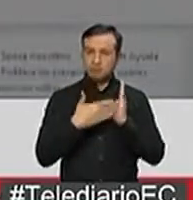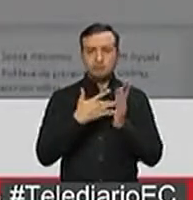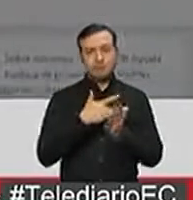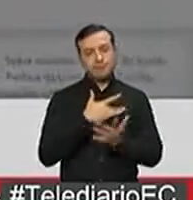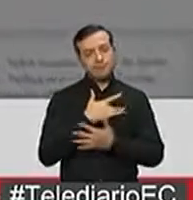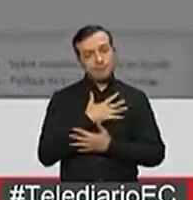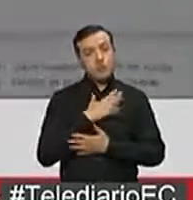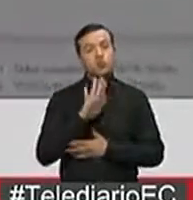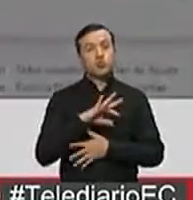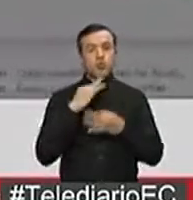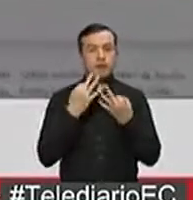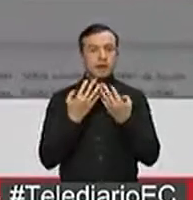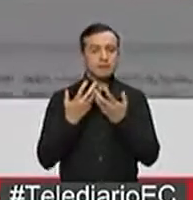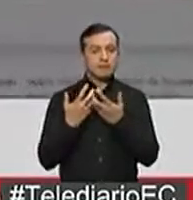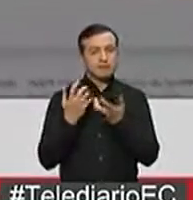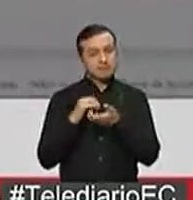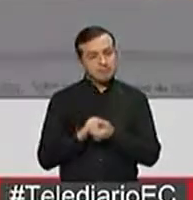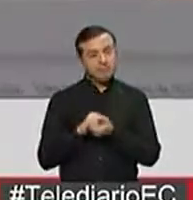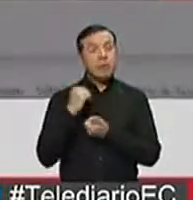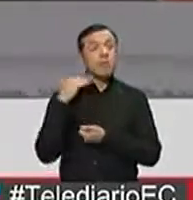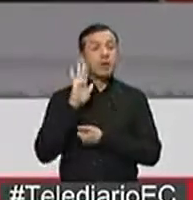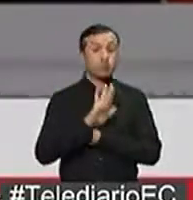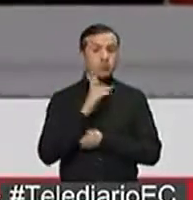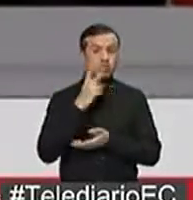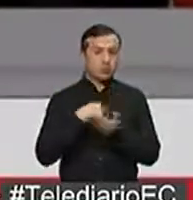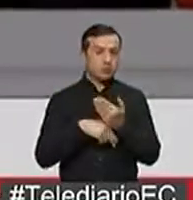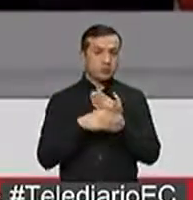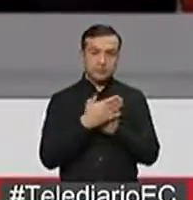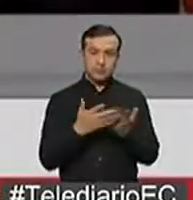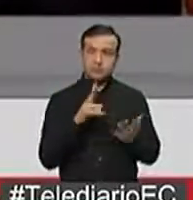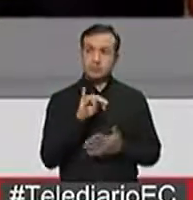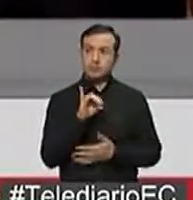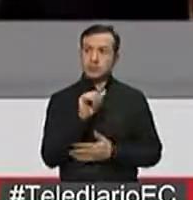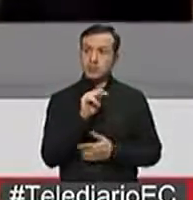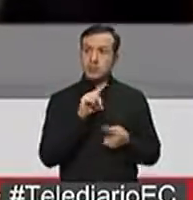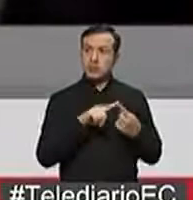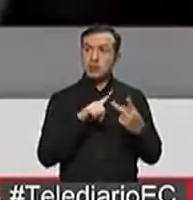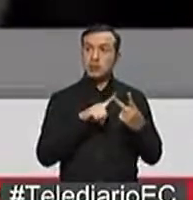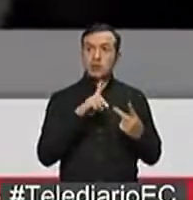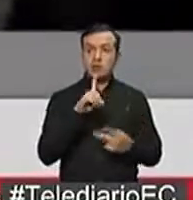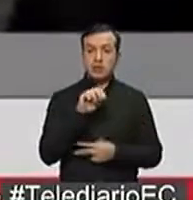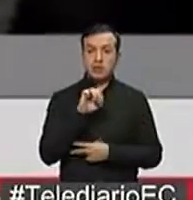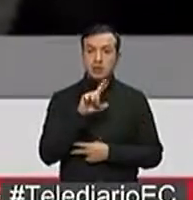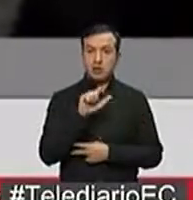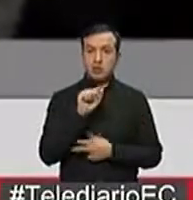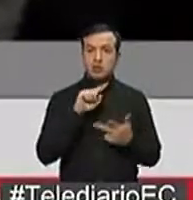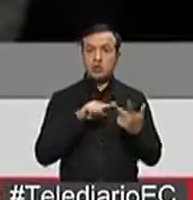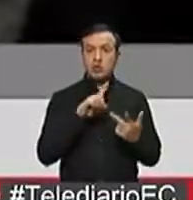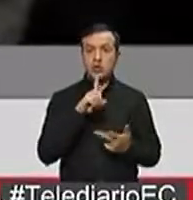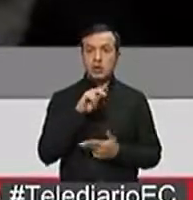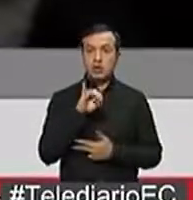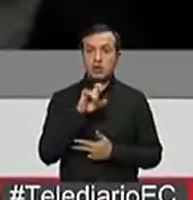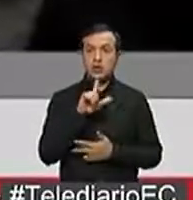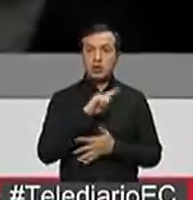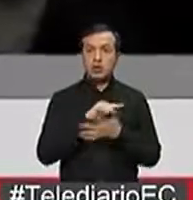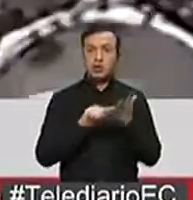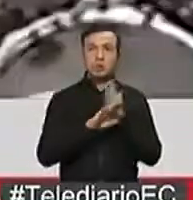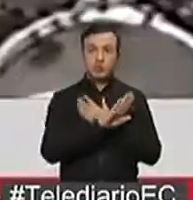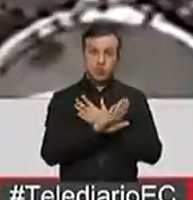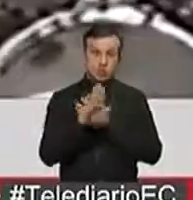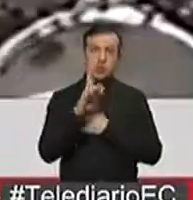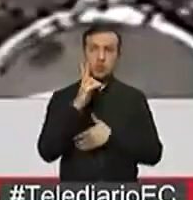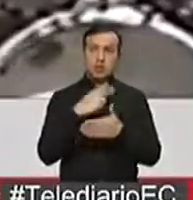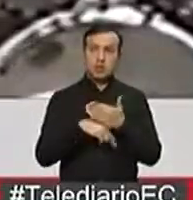pésame para toda su familia, en especial a sus hijos, Viviana, Adriana, Danilo y José Daniel. Sus hijos, también